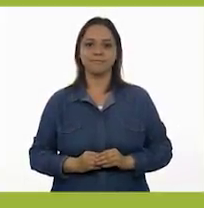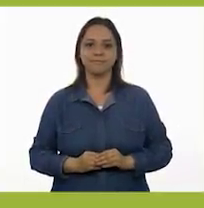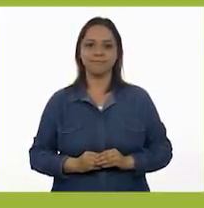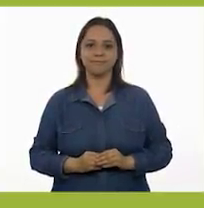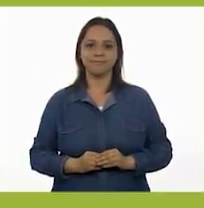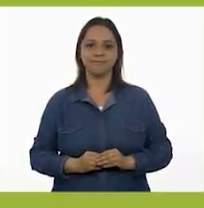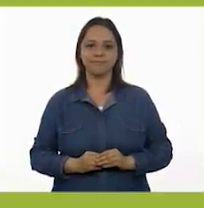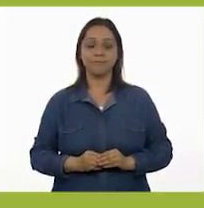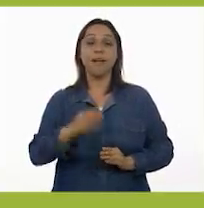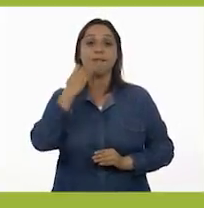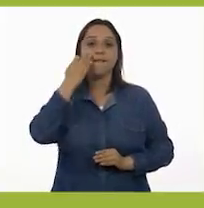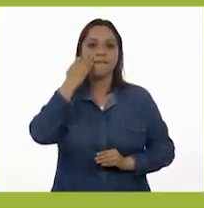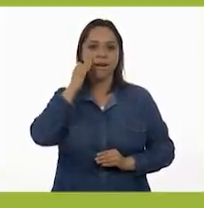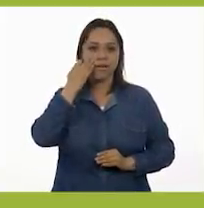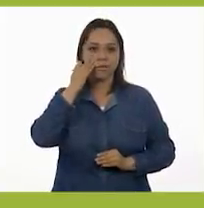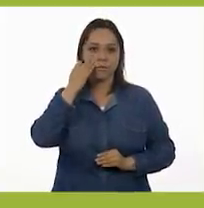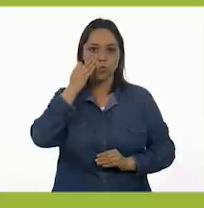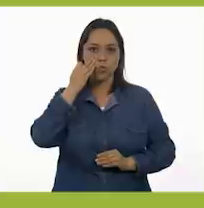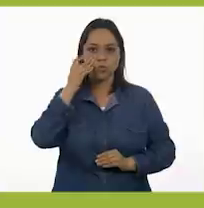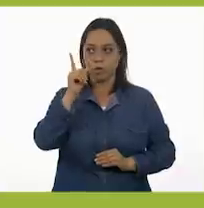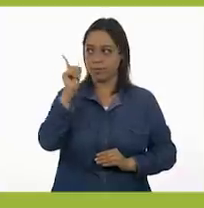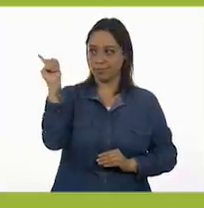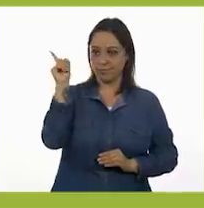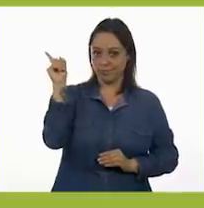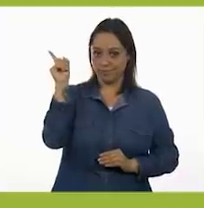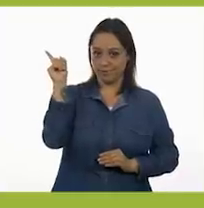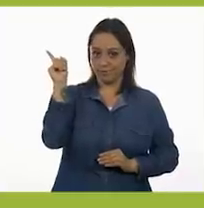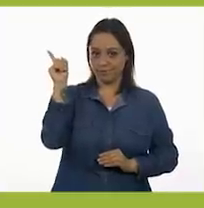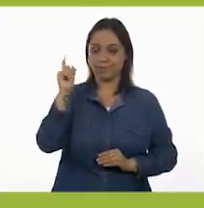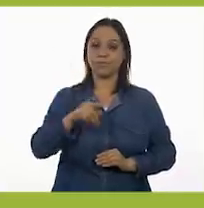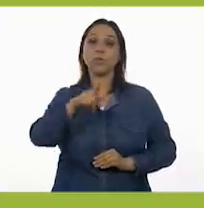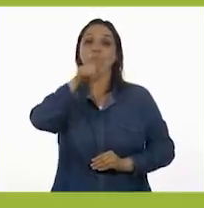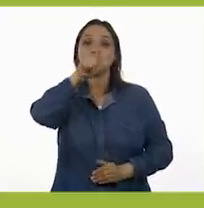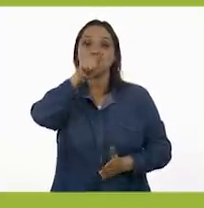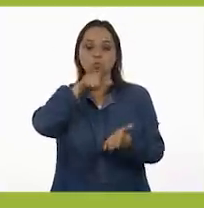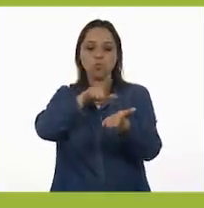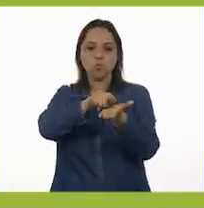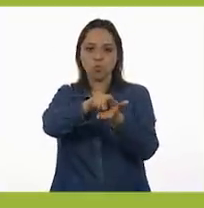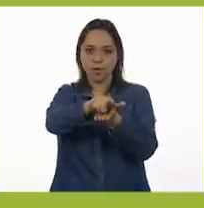buzon.escolar@nube.sep.gov.mx. Facebook: @sepmx. Twitter: